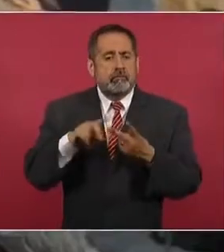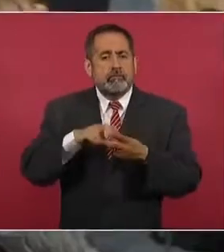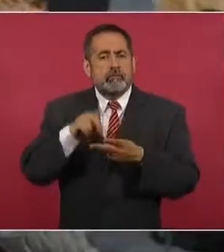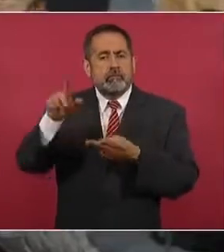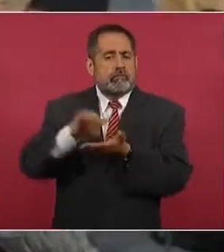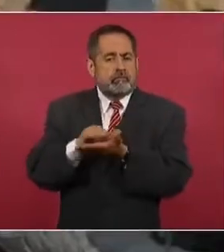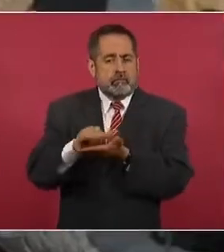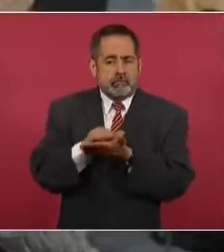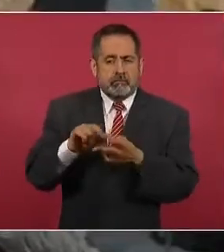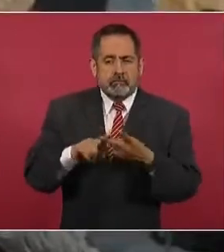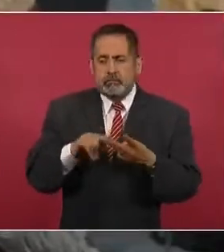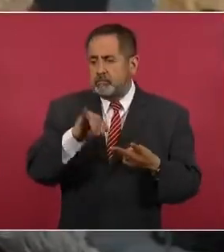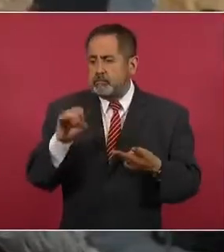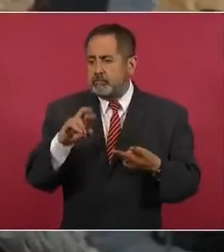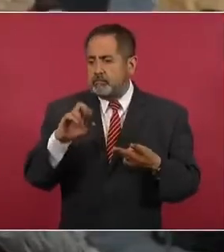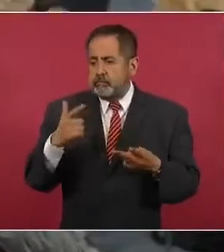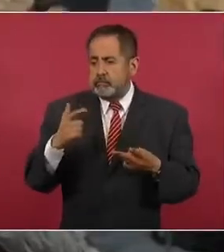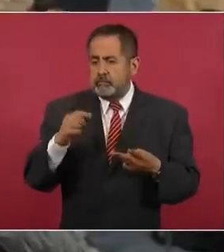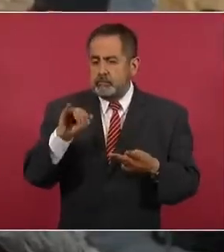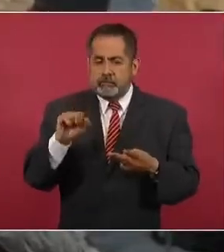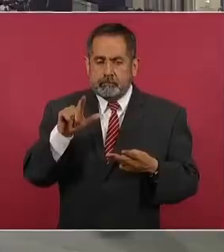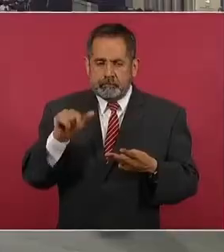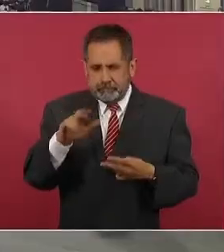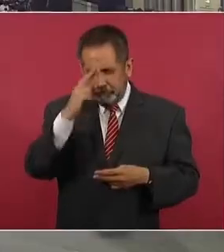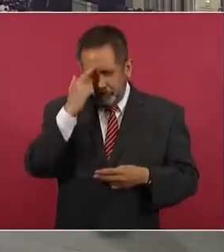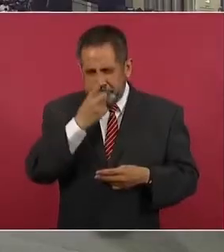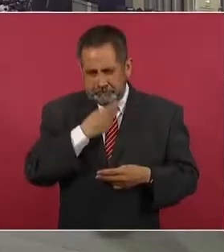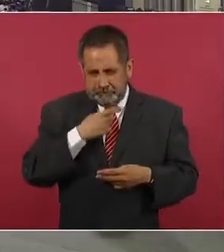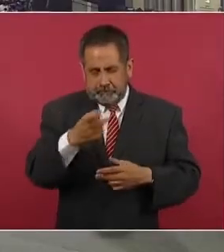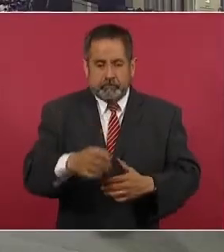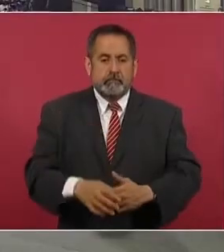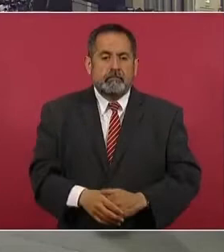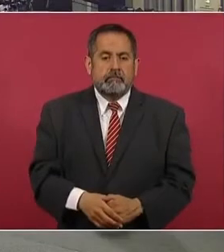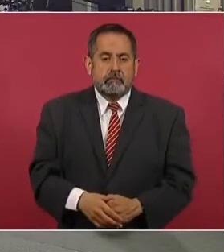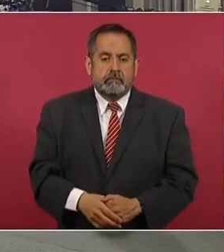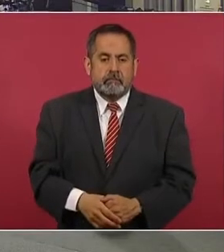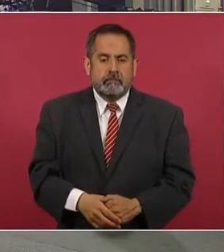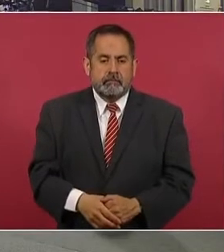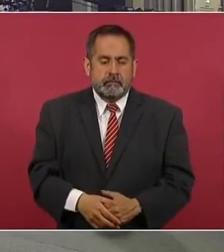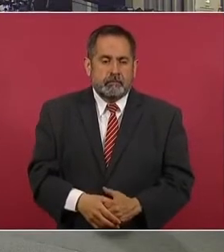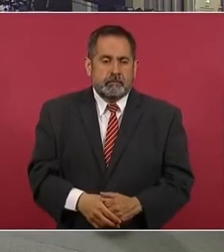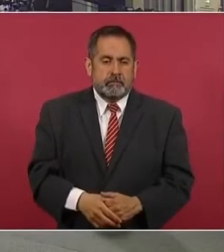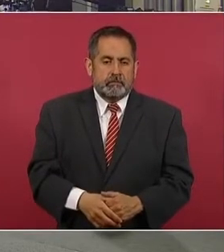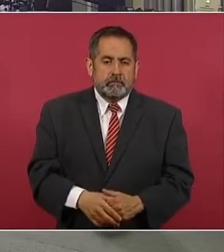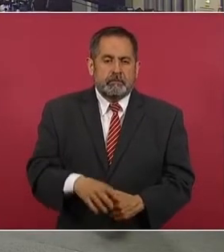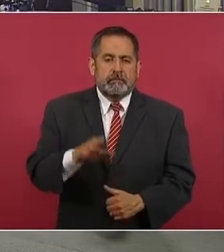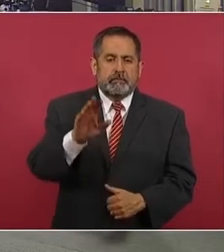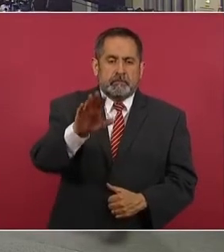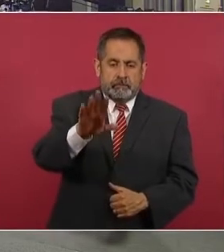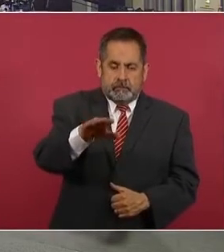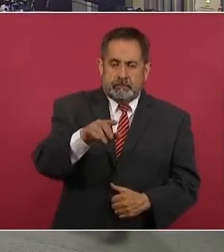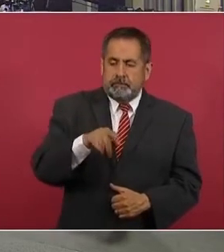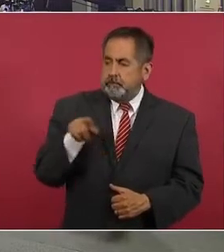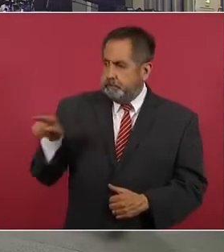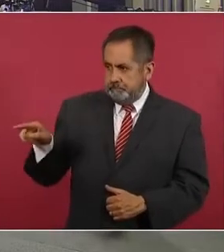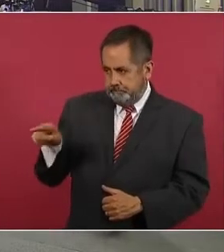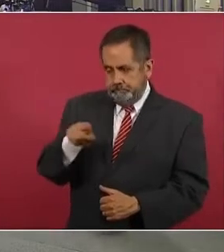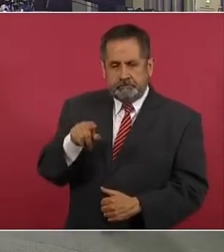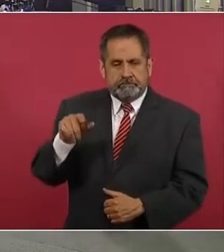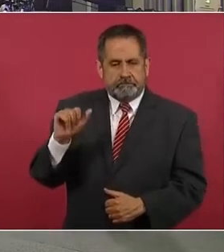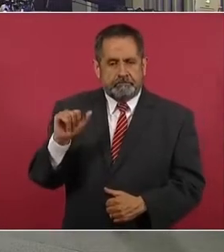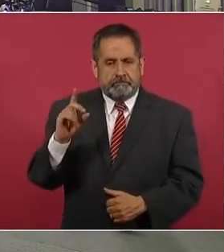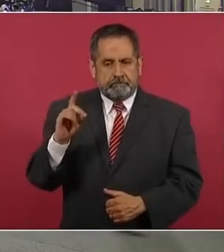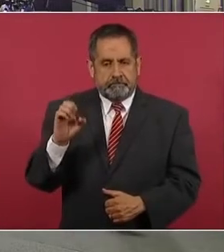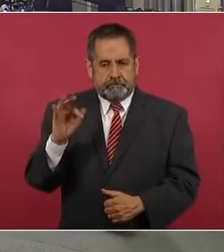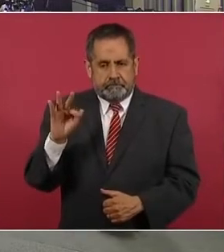de Jorge Islas, por favor, presidente. Gracias. Muy bien. Adelfo Regino va